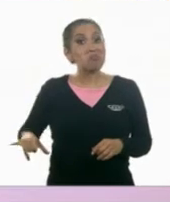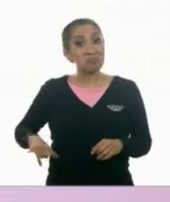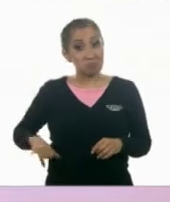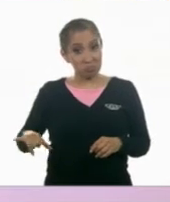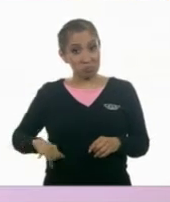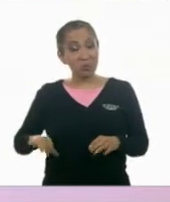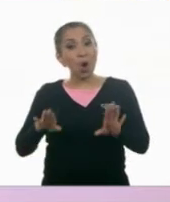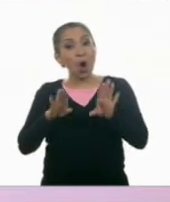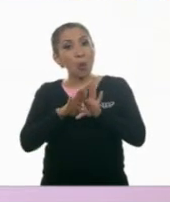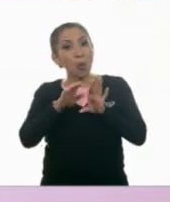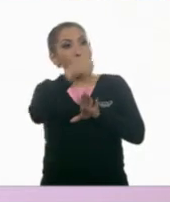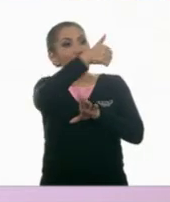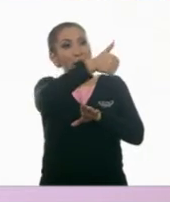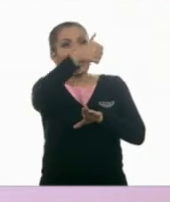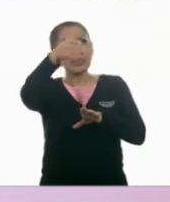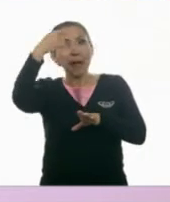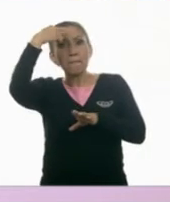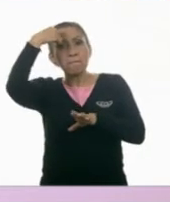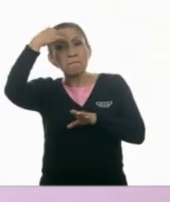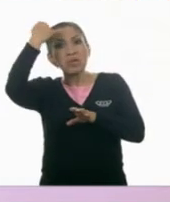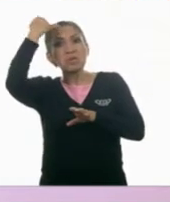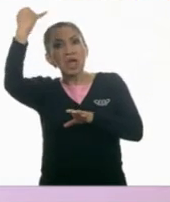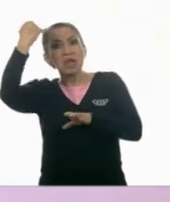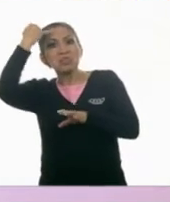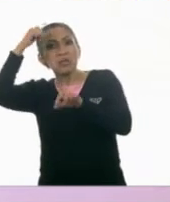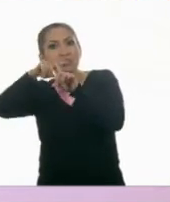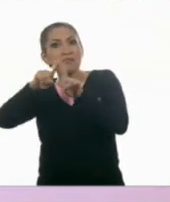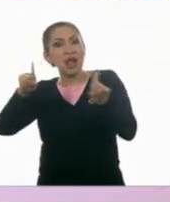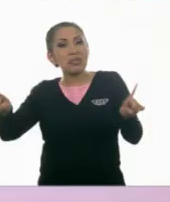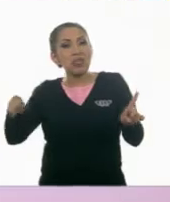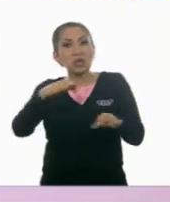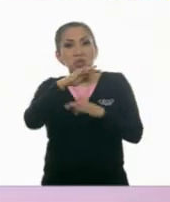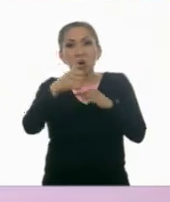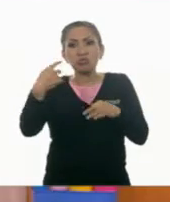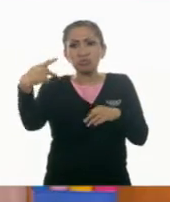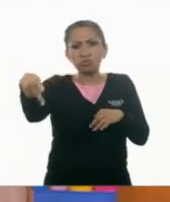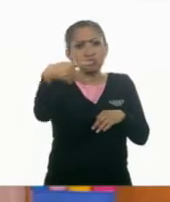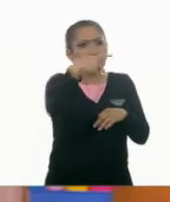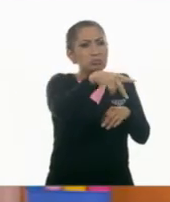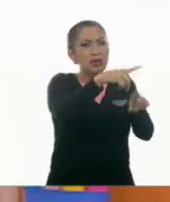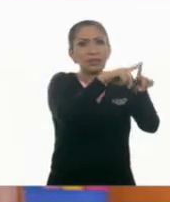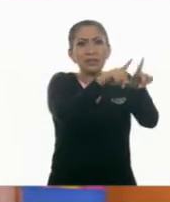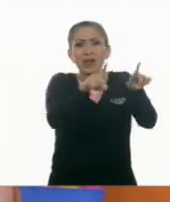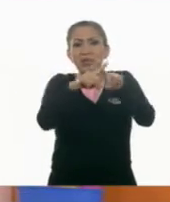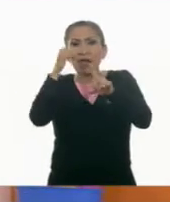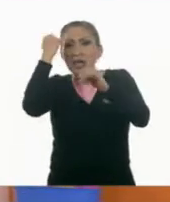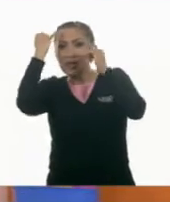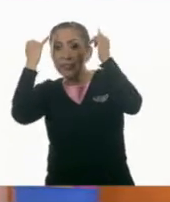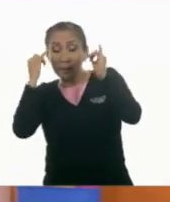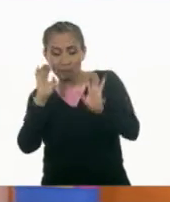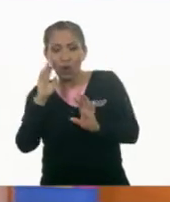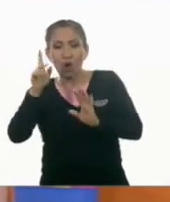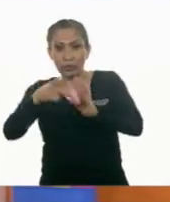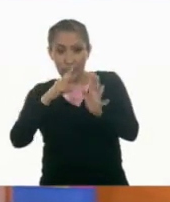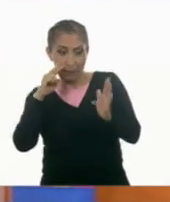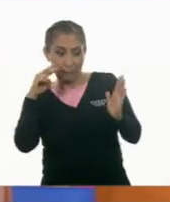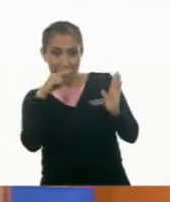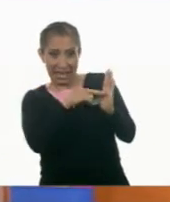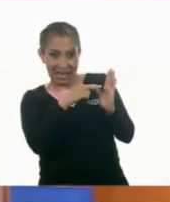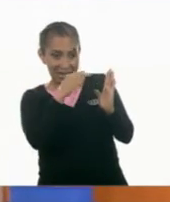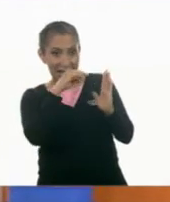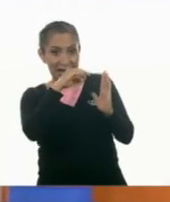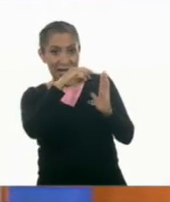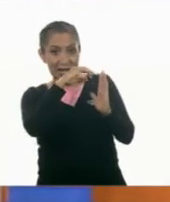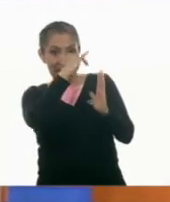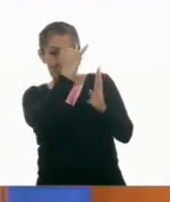es cómo cada mente es diferente y todas y todos tenemos ideas distintas. Vuelvan a ver la ilustración